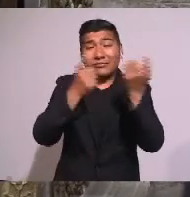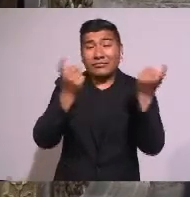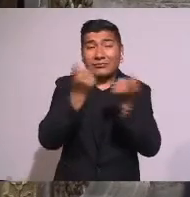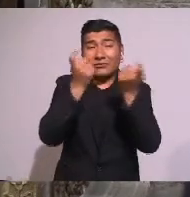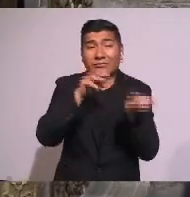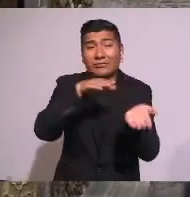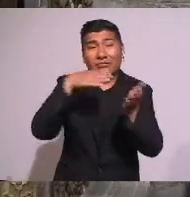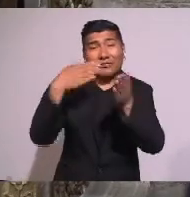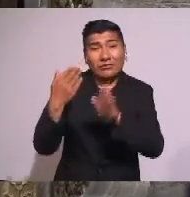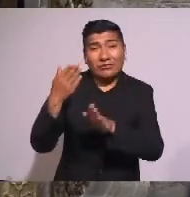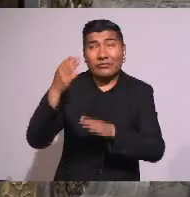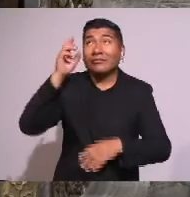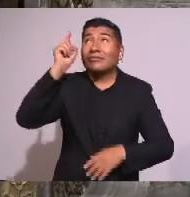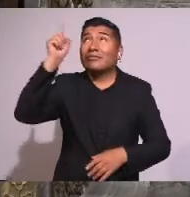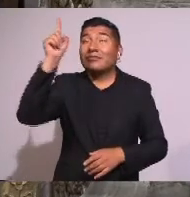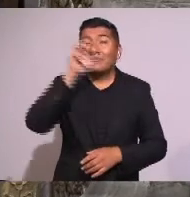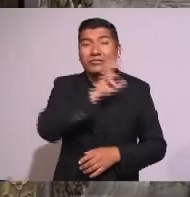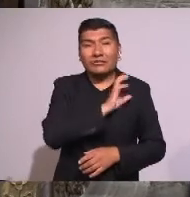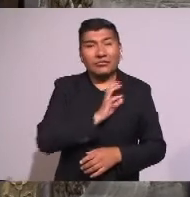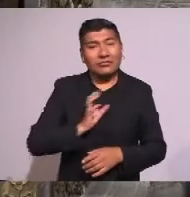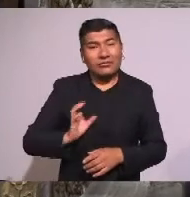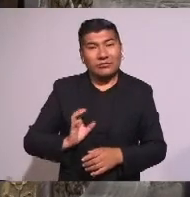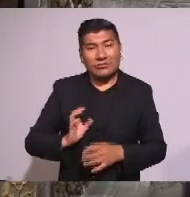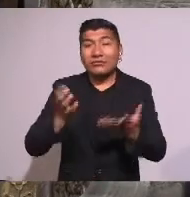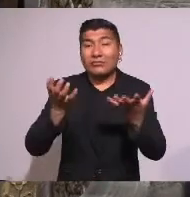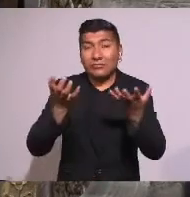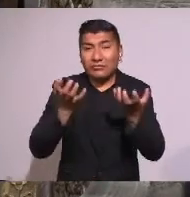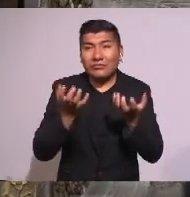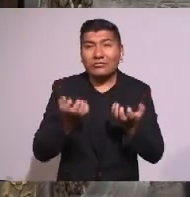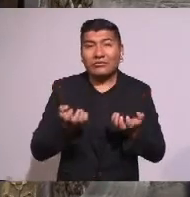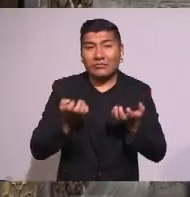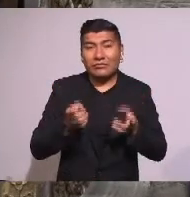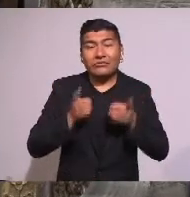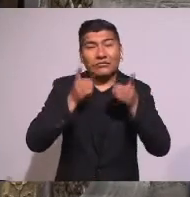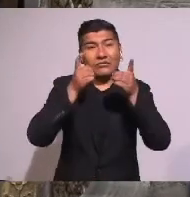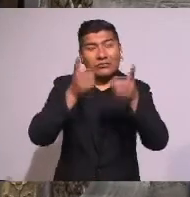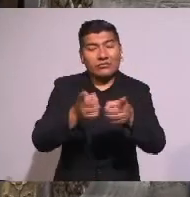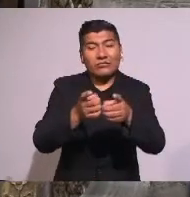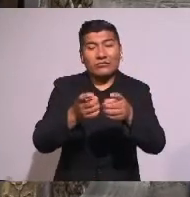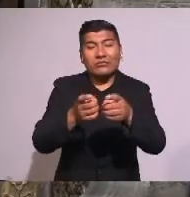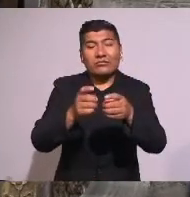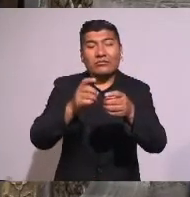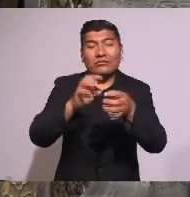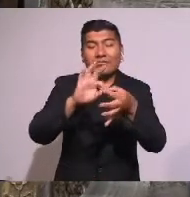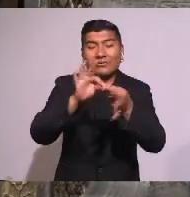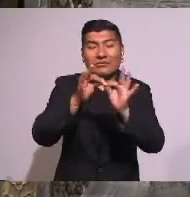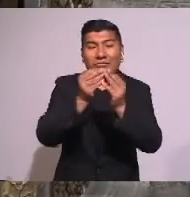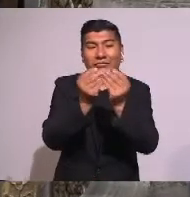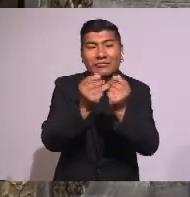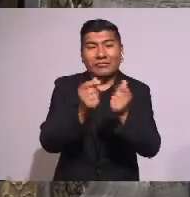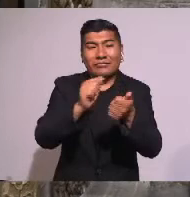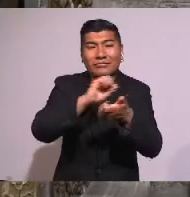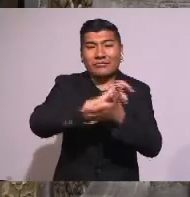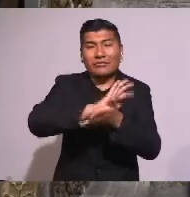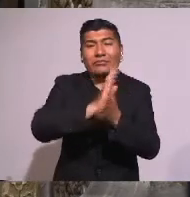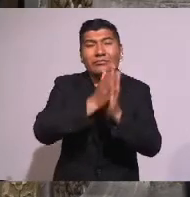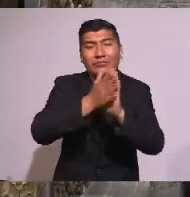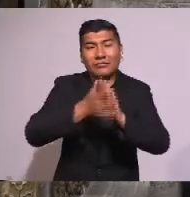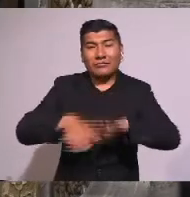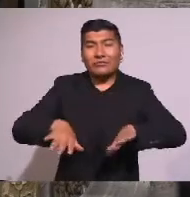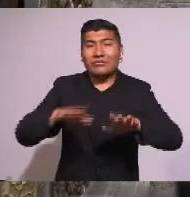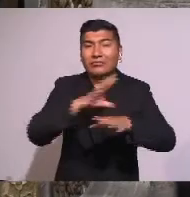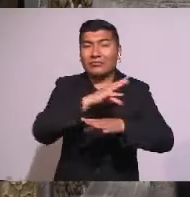muerte, Cristo, el Cordero de Dios, ofrece el don de la reconciliación, el don del